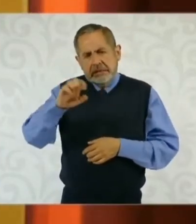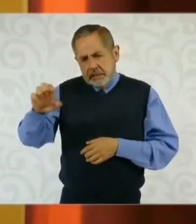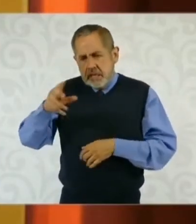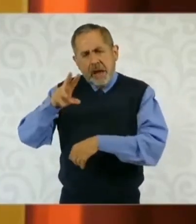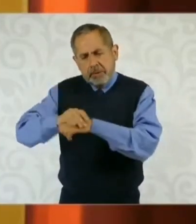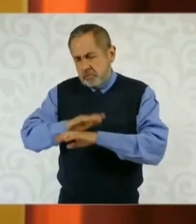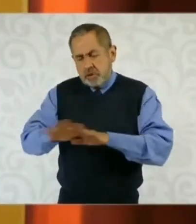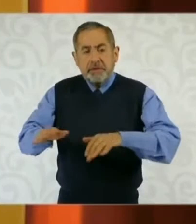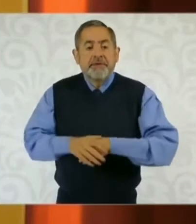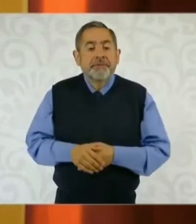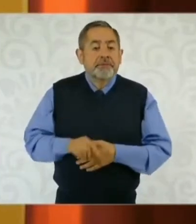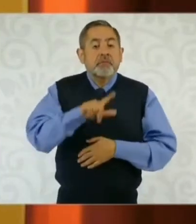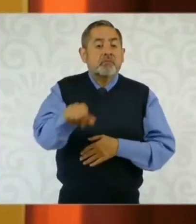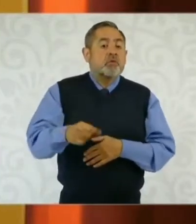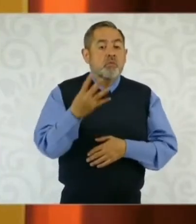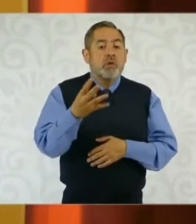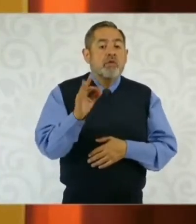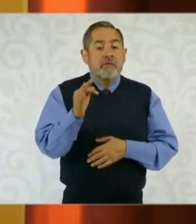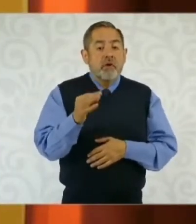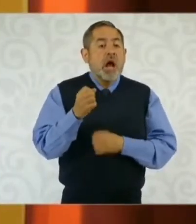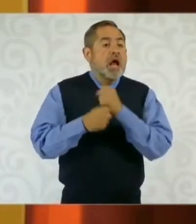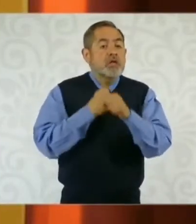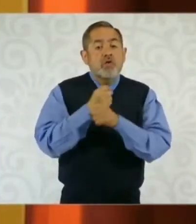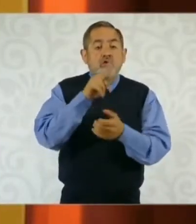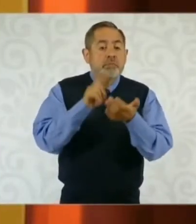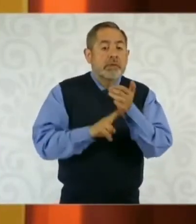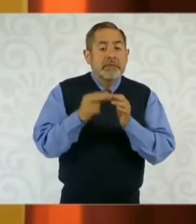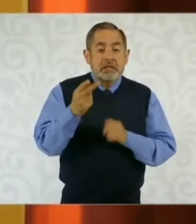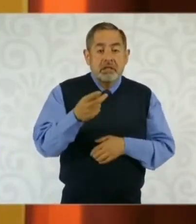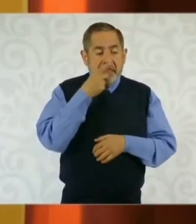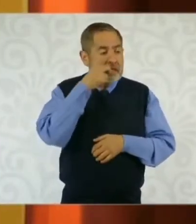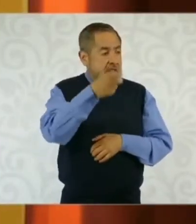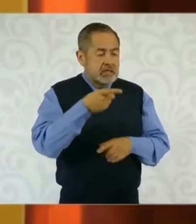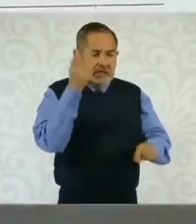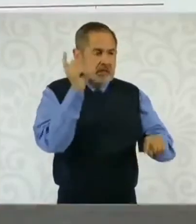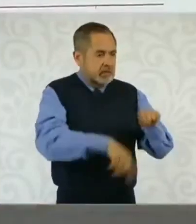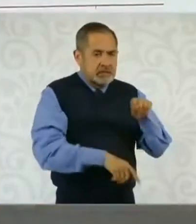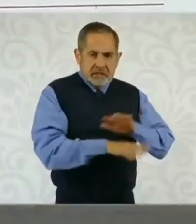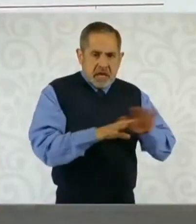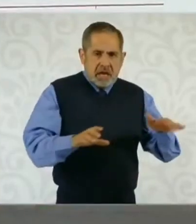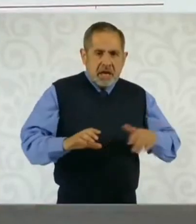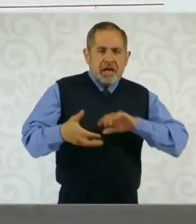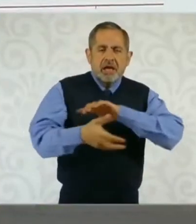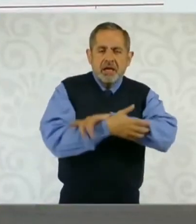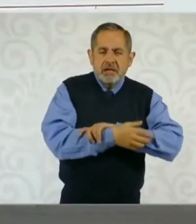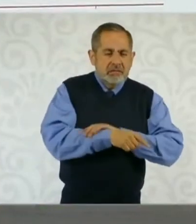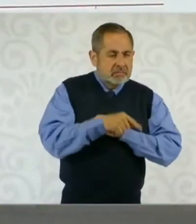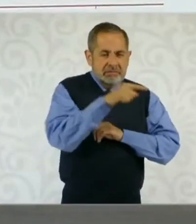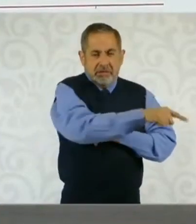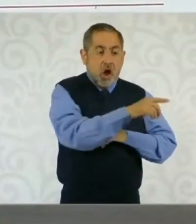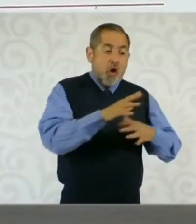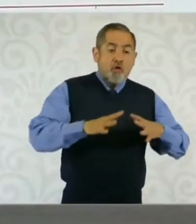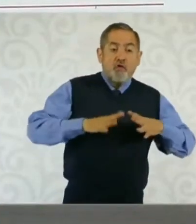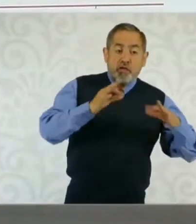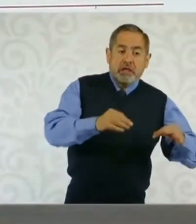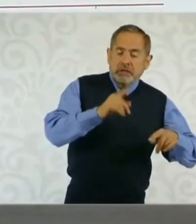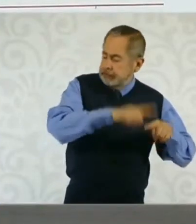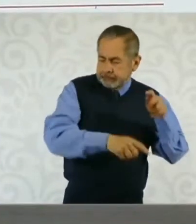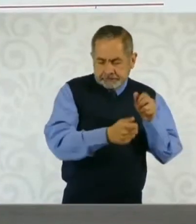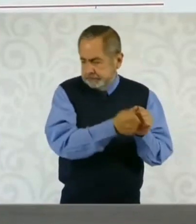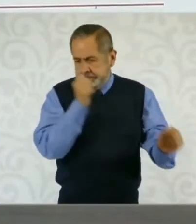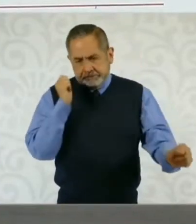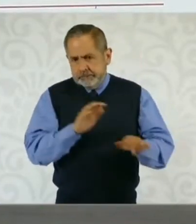El 4 de febrero de 2025 se notificó la terminación anticipada del convenio que se estableció